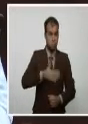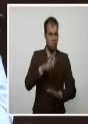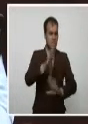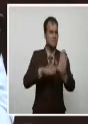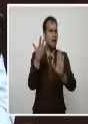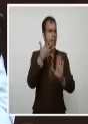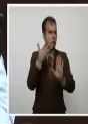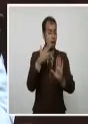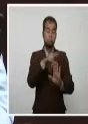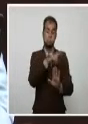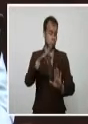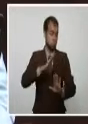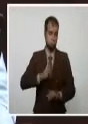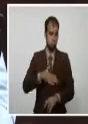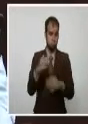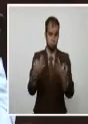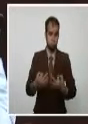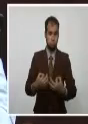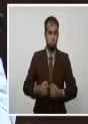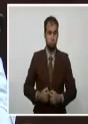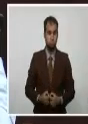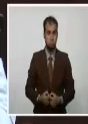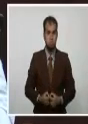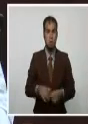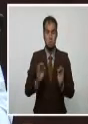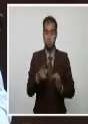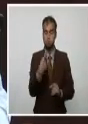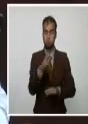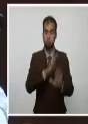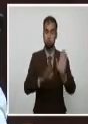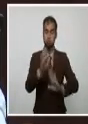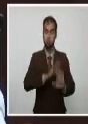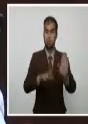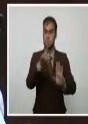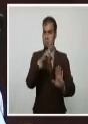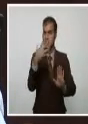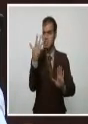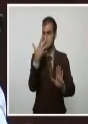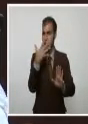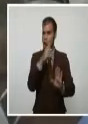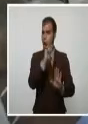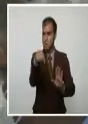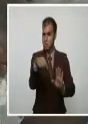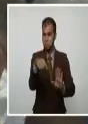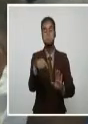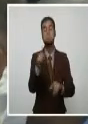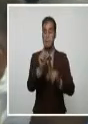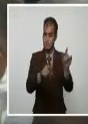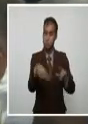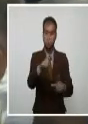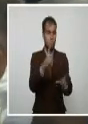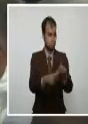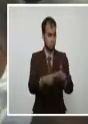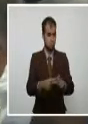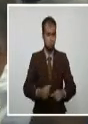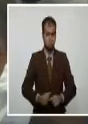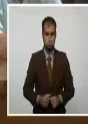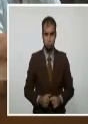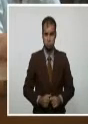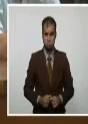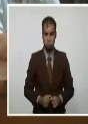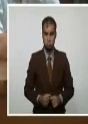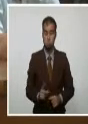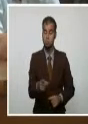revolucionarios. Y dentro de los revolucionarios, en esa defensa de la revolución, ¿quiénes son los que tienen que estar al frente? Los comunistas. Los retos de una organización que